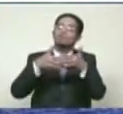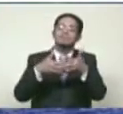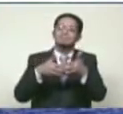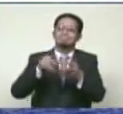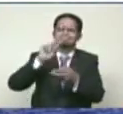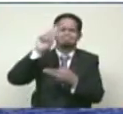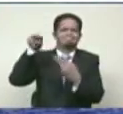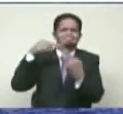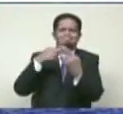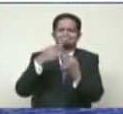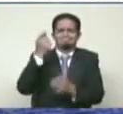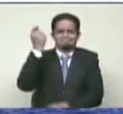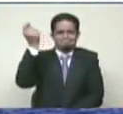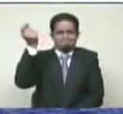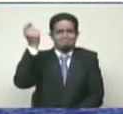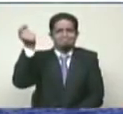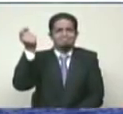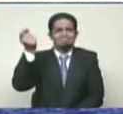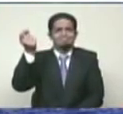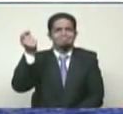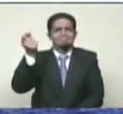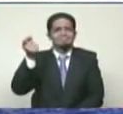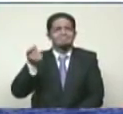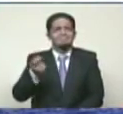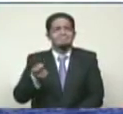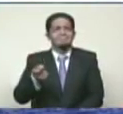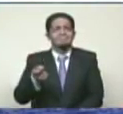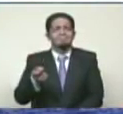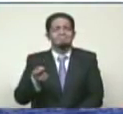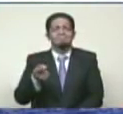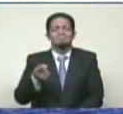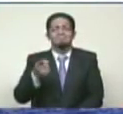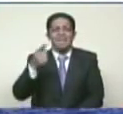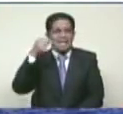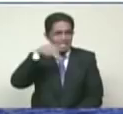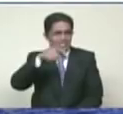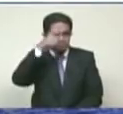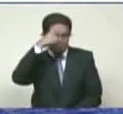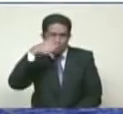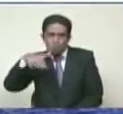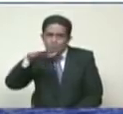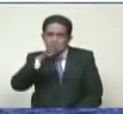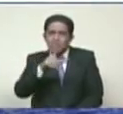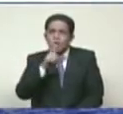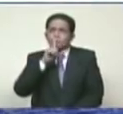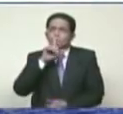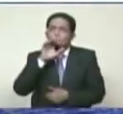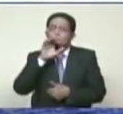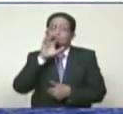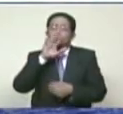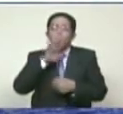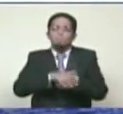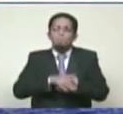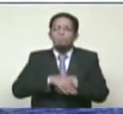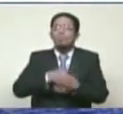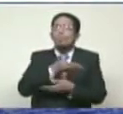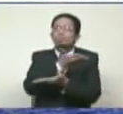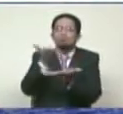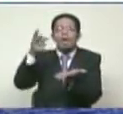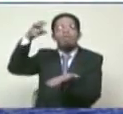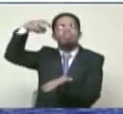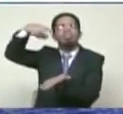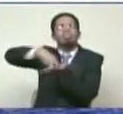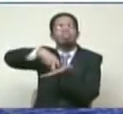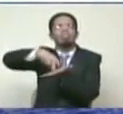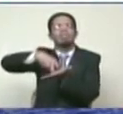por ninguna sanción, ni por ninguna vía, este pueblo bolivariano se rendirá ante ustedes. Este